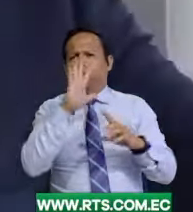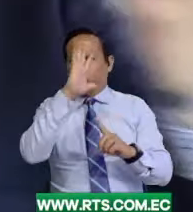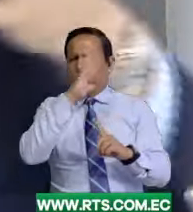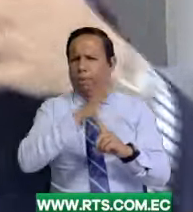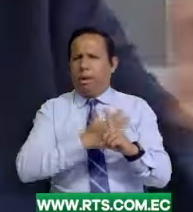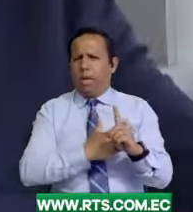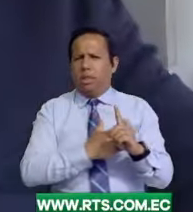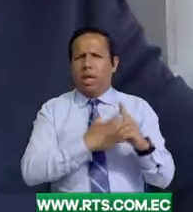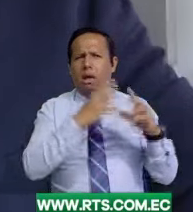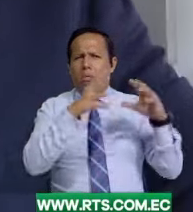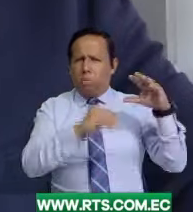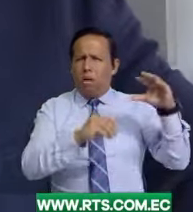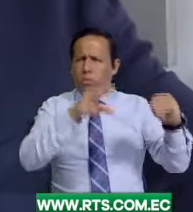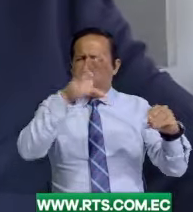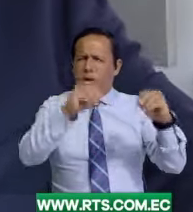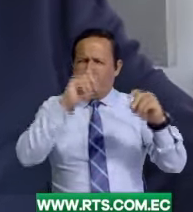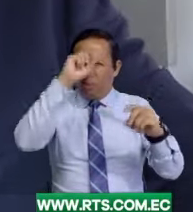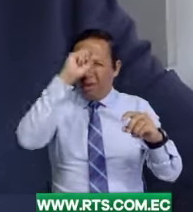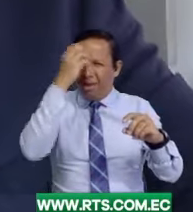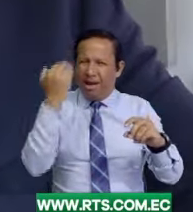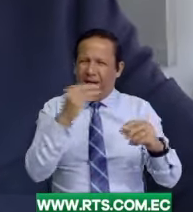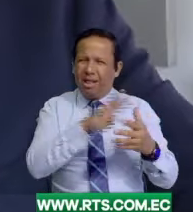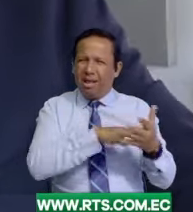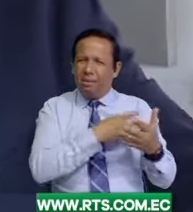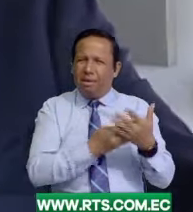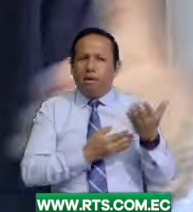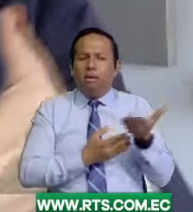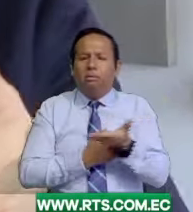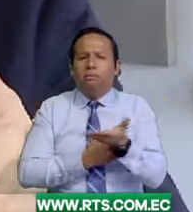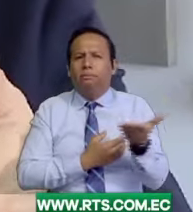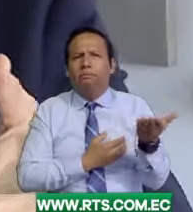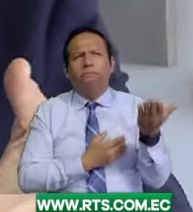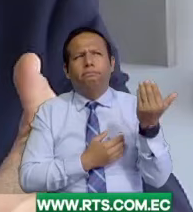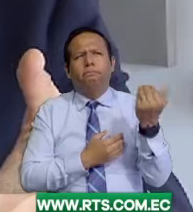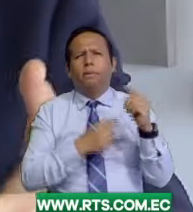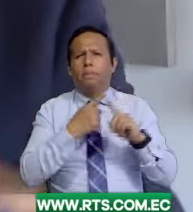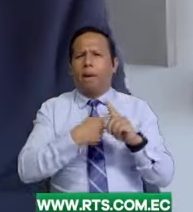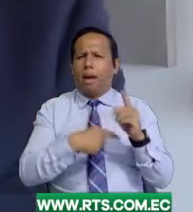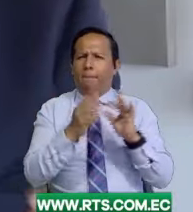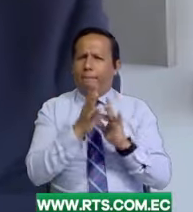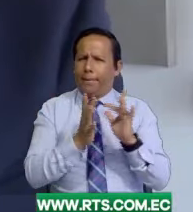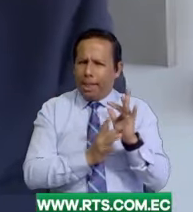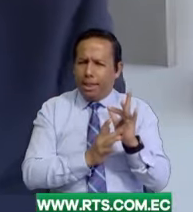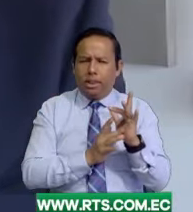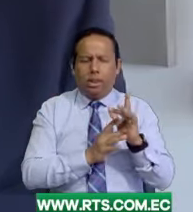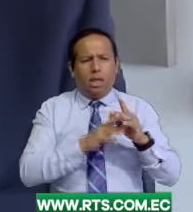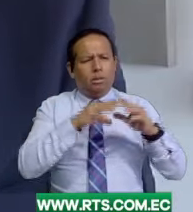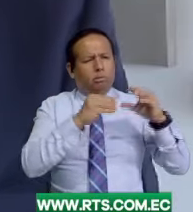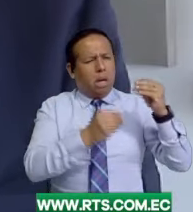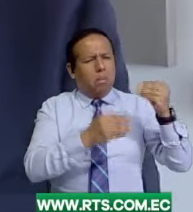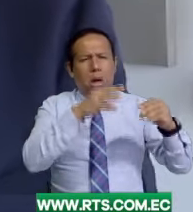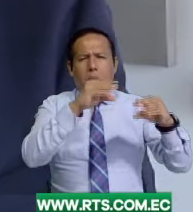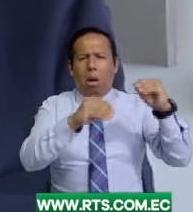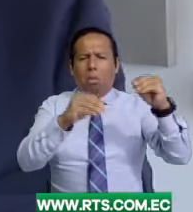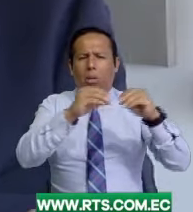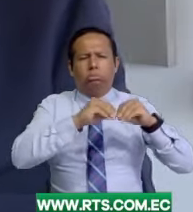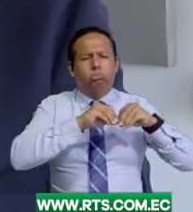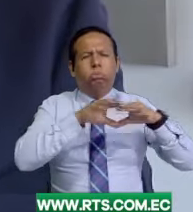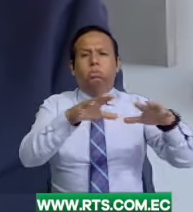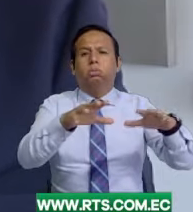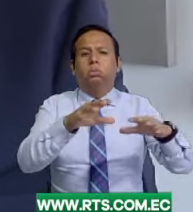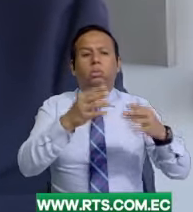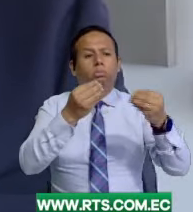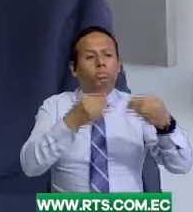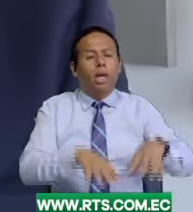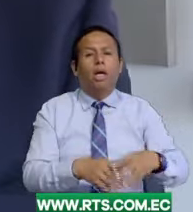5 meses. La última tanda de apagones, que fue en el mes de abril, generaron una pérdida de